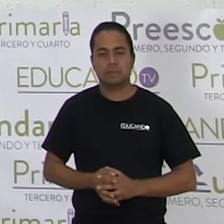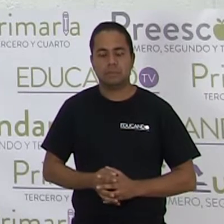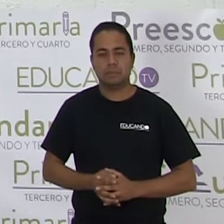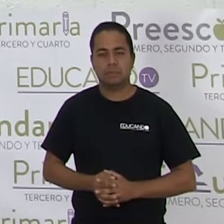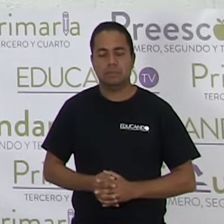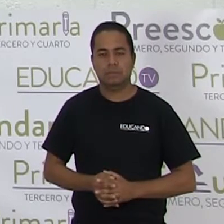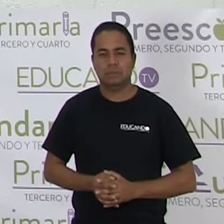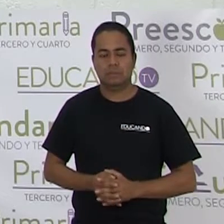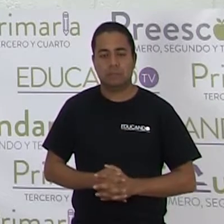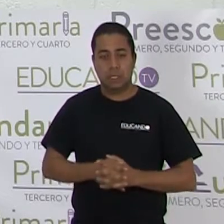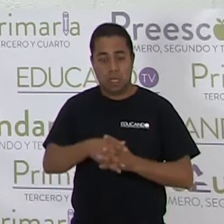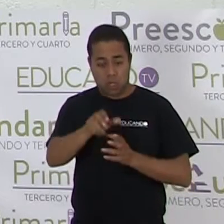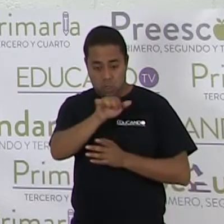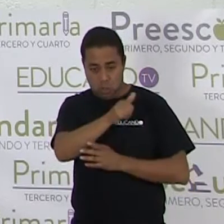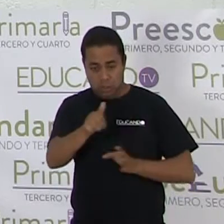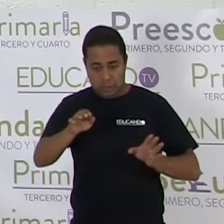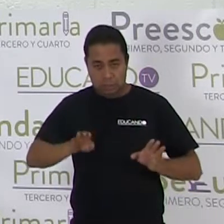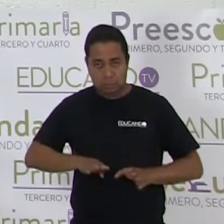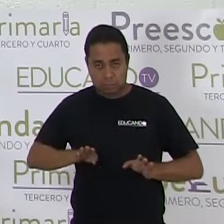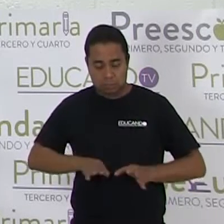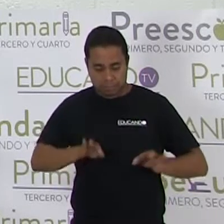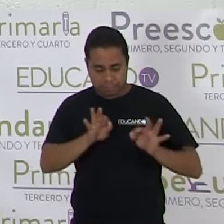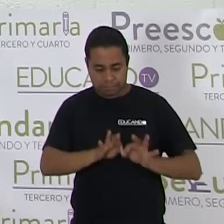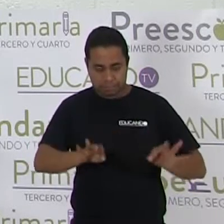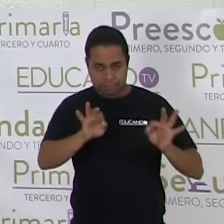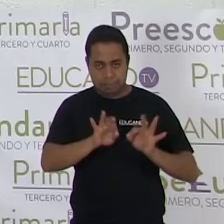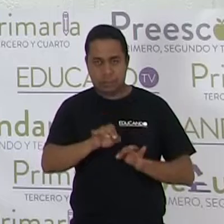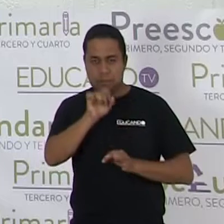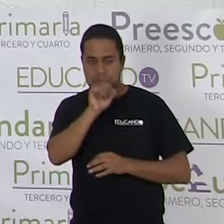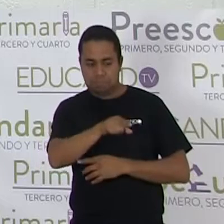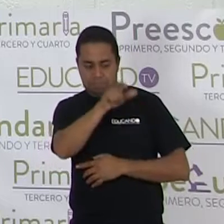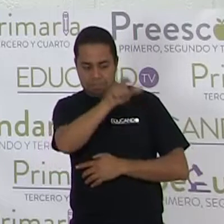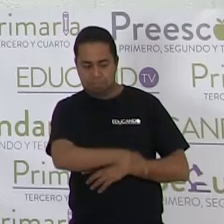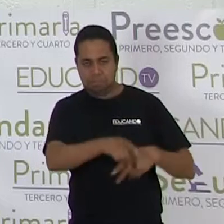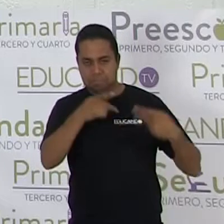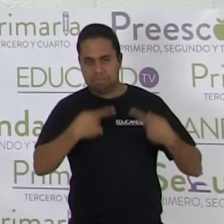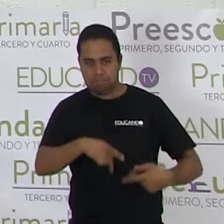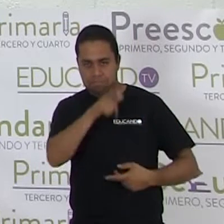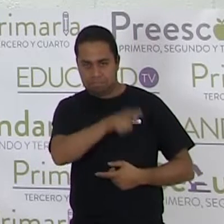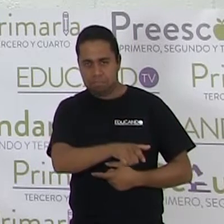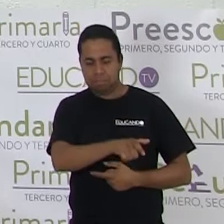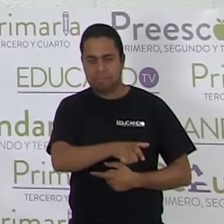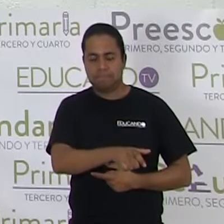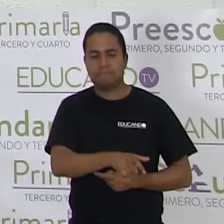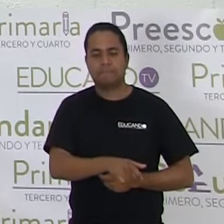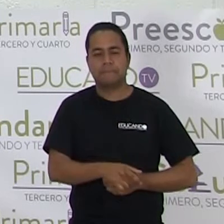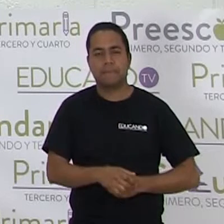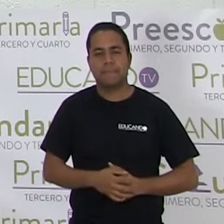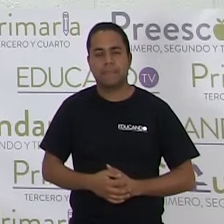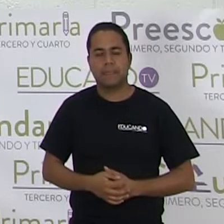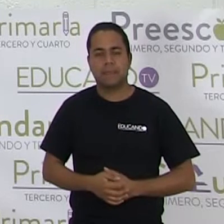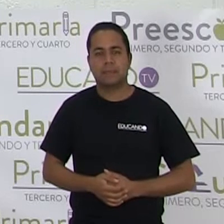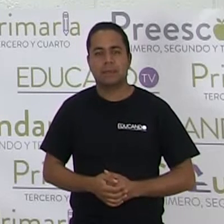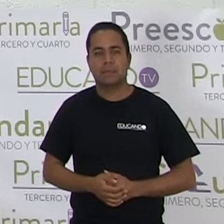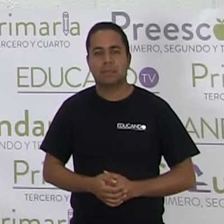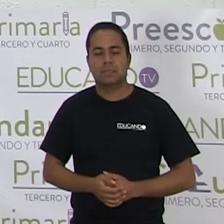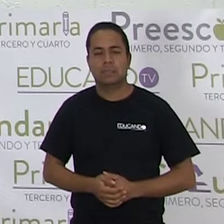los protagonistas son aquellos que siempre encuentran